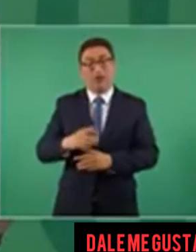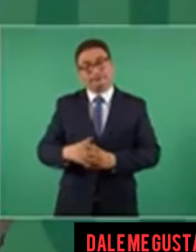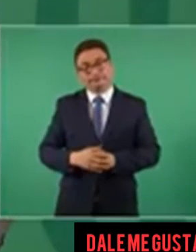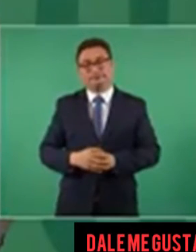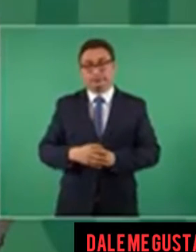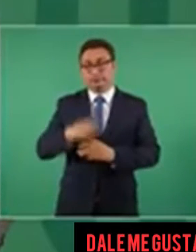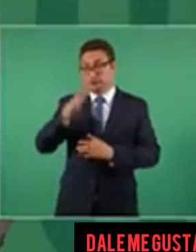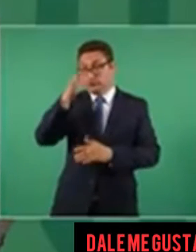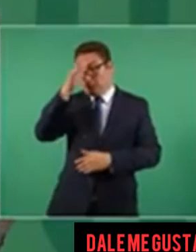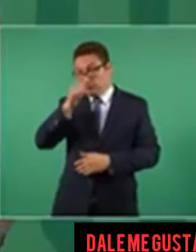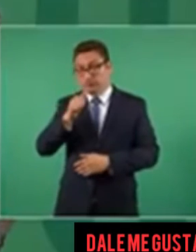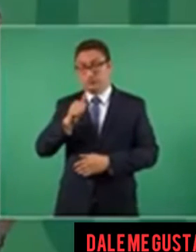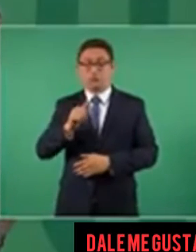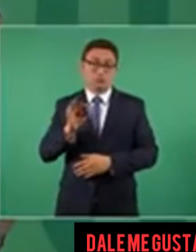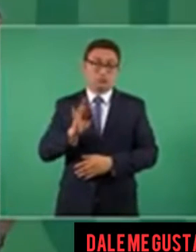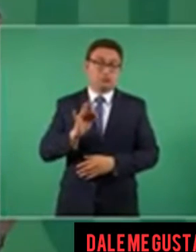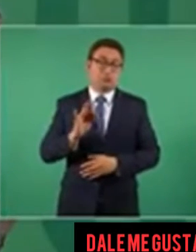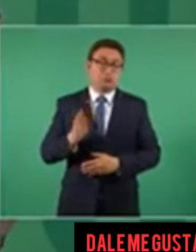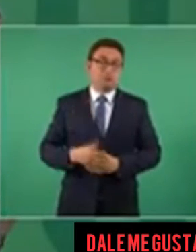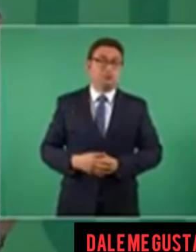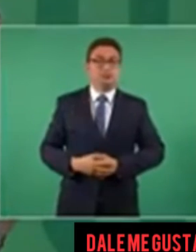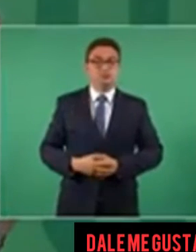este acuerdo, que lo considero